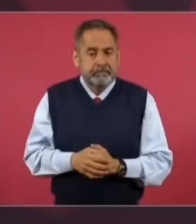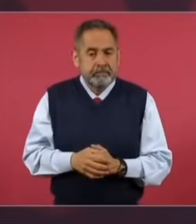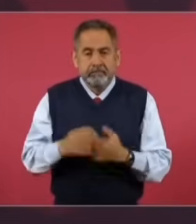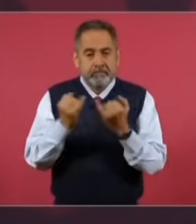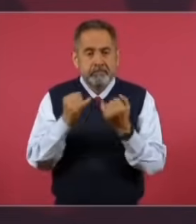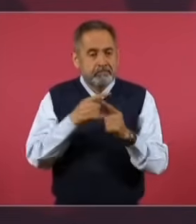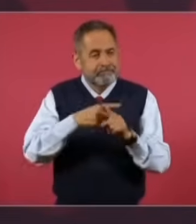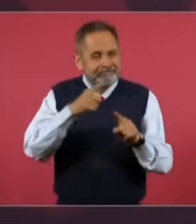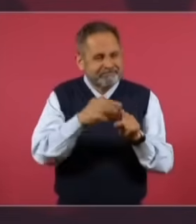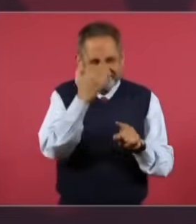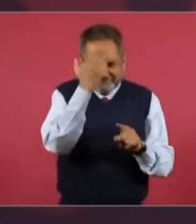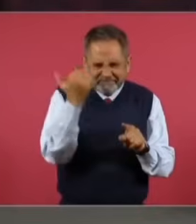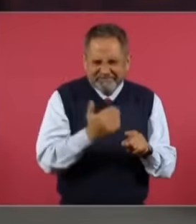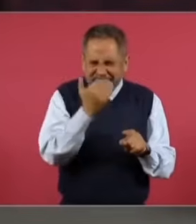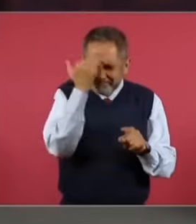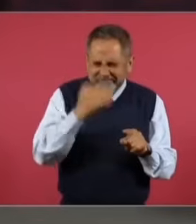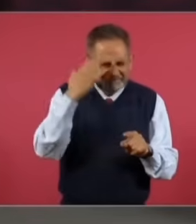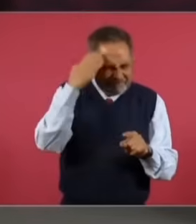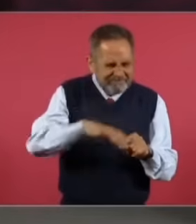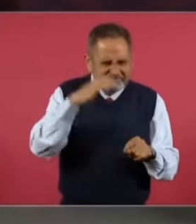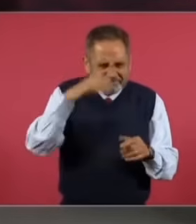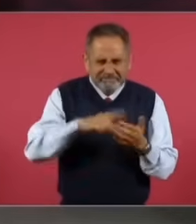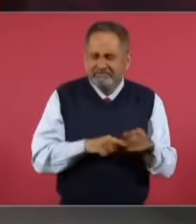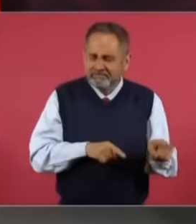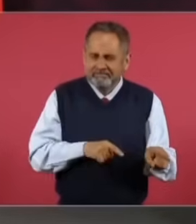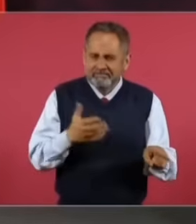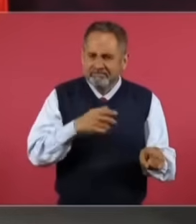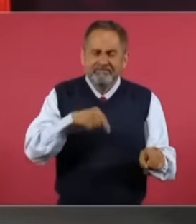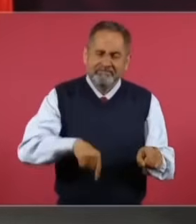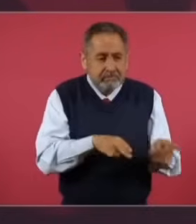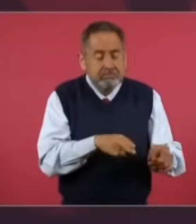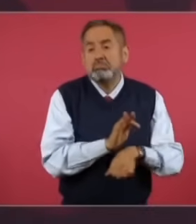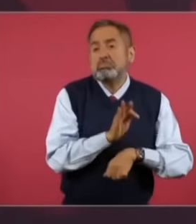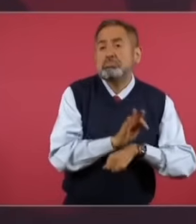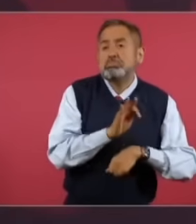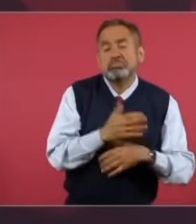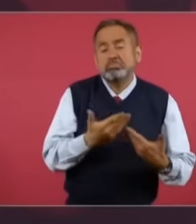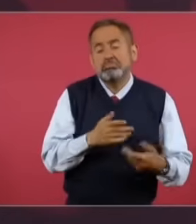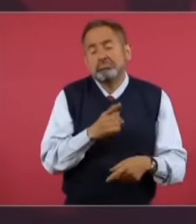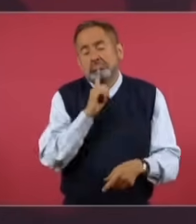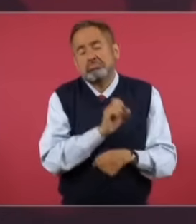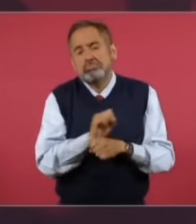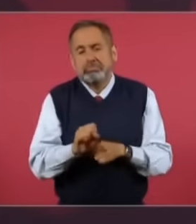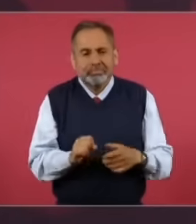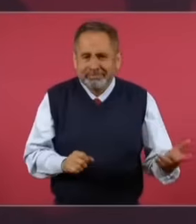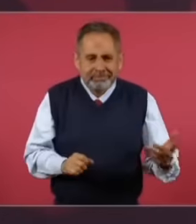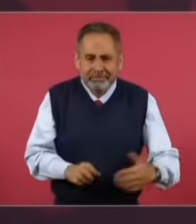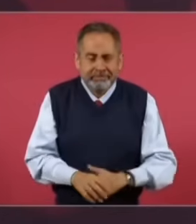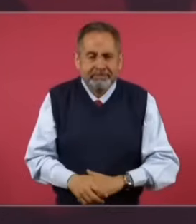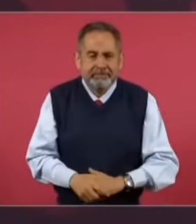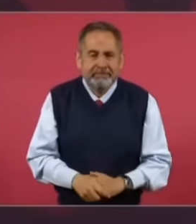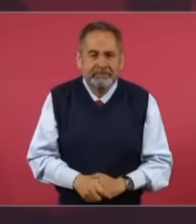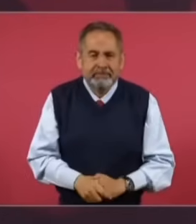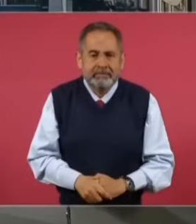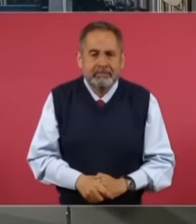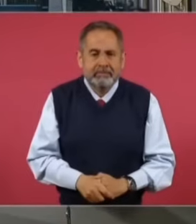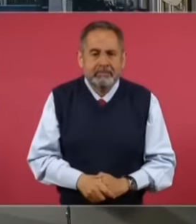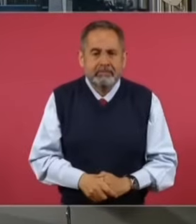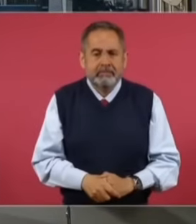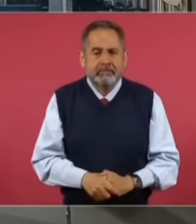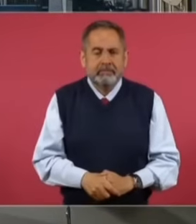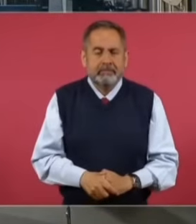todas las atrocidades que se han cometido en el país. La sentencia presente habla de que